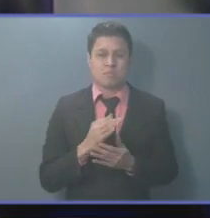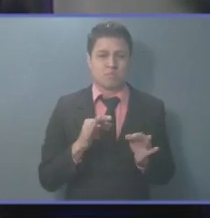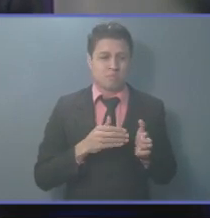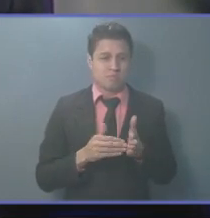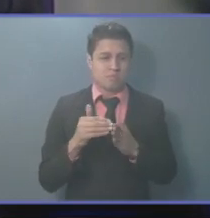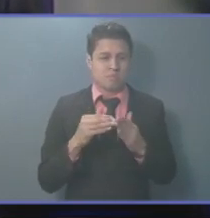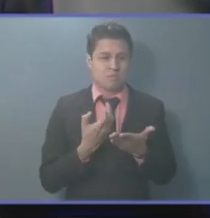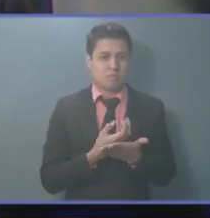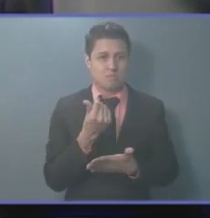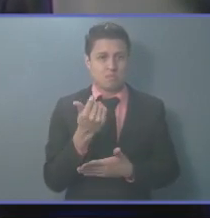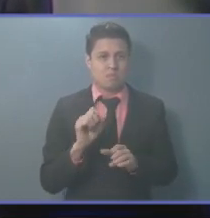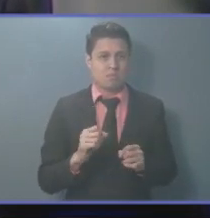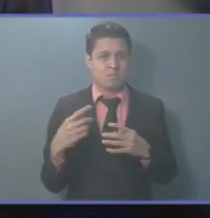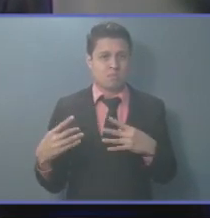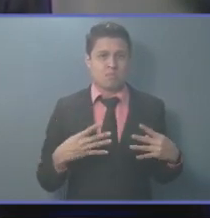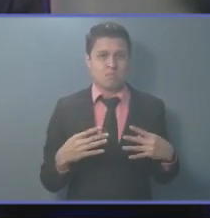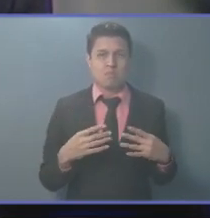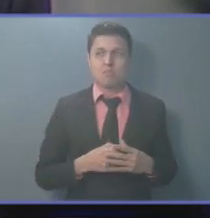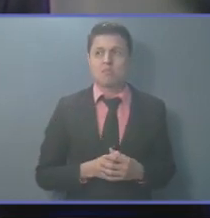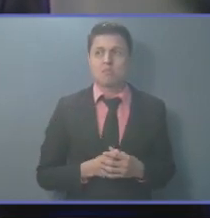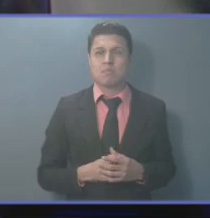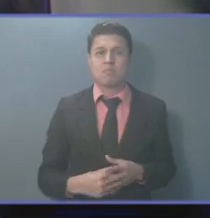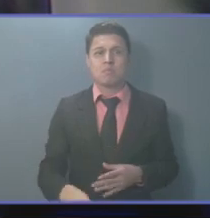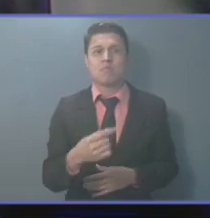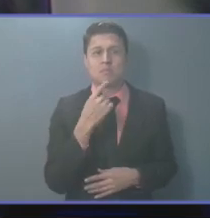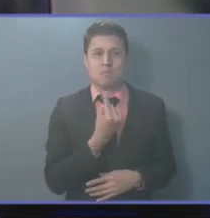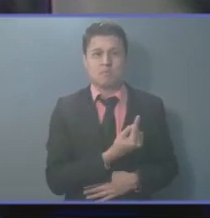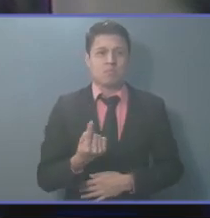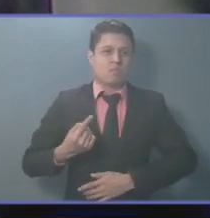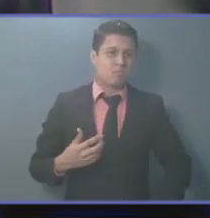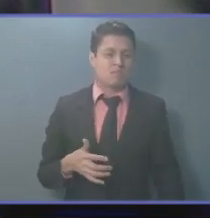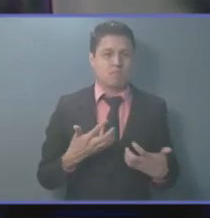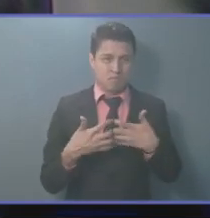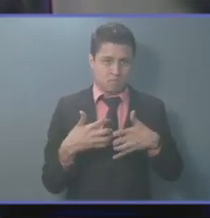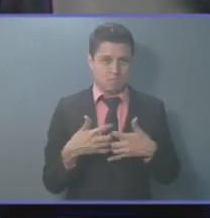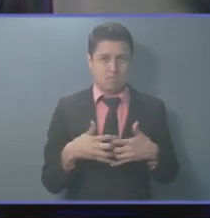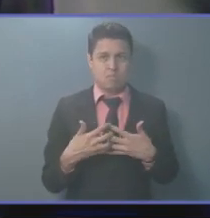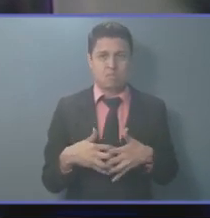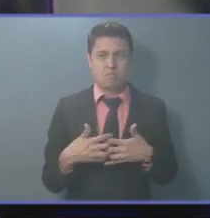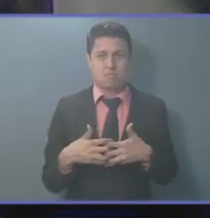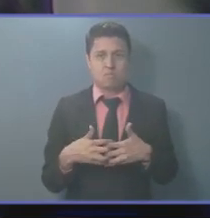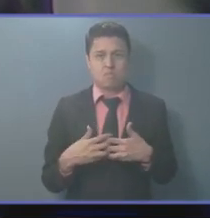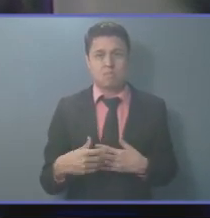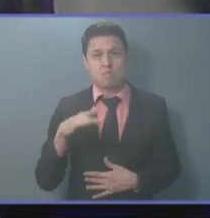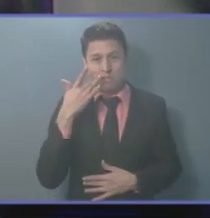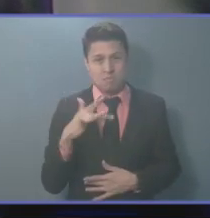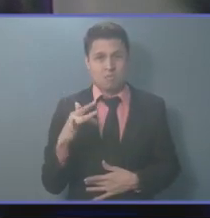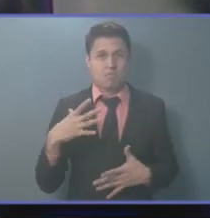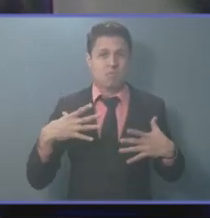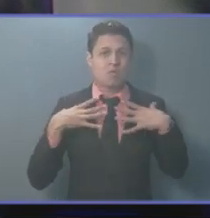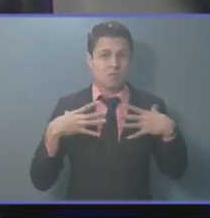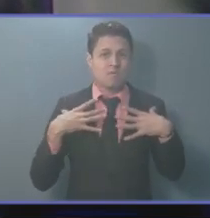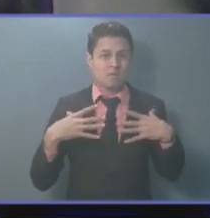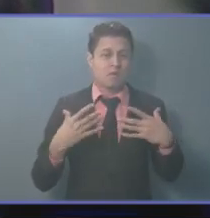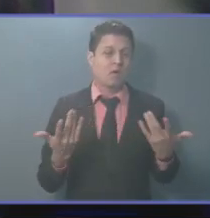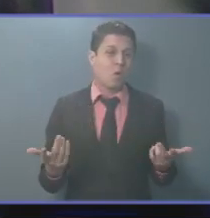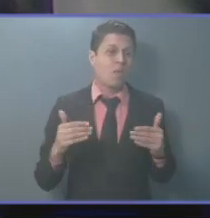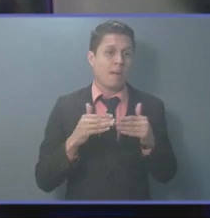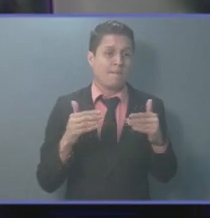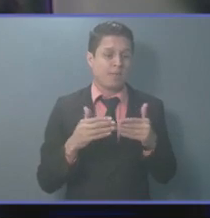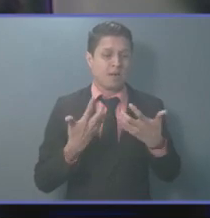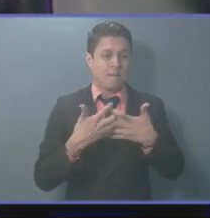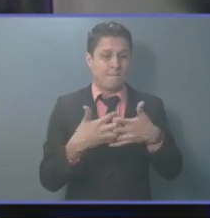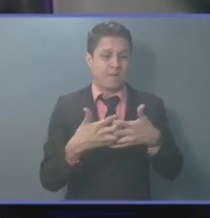aperturar la economía, ayudarle a aquellos empresarios que obviamente casi están perdiendo sus empresas. Me refiero a los